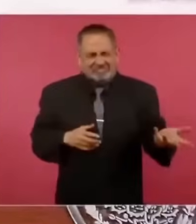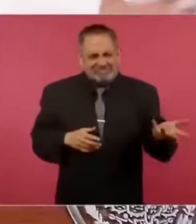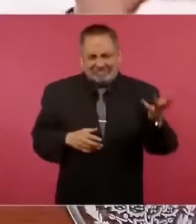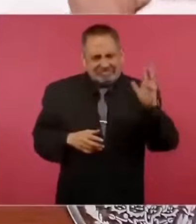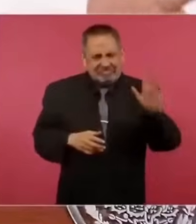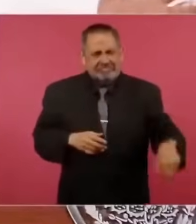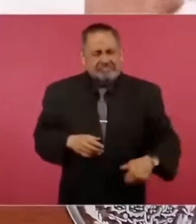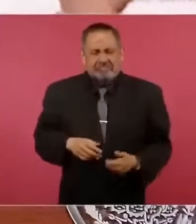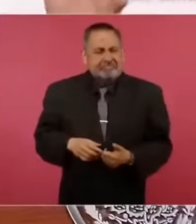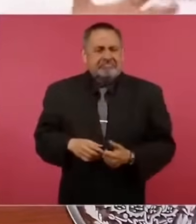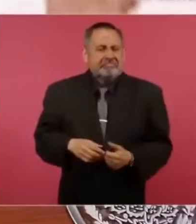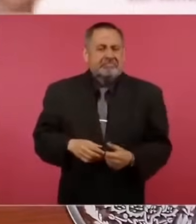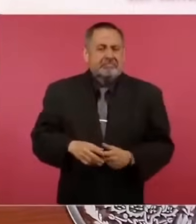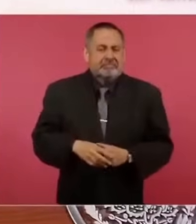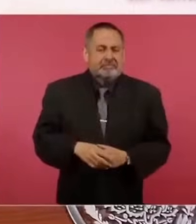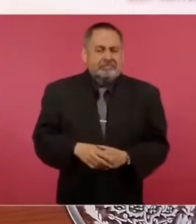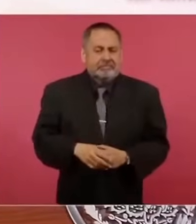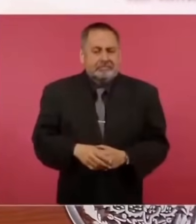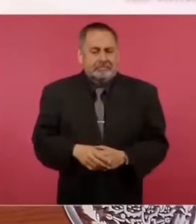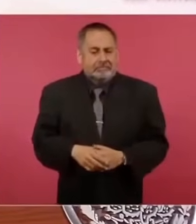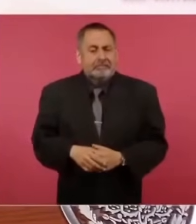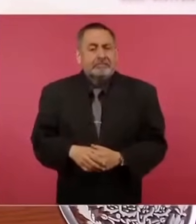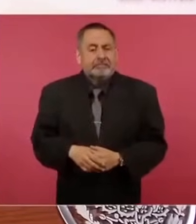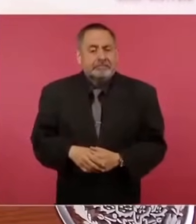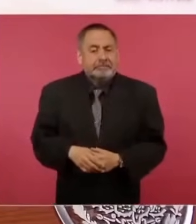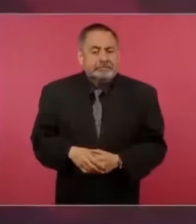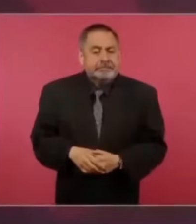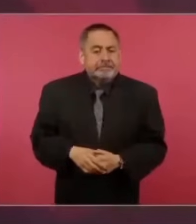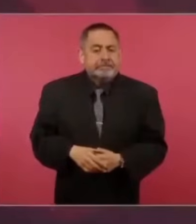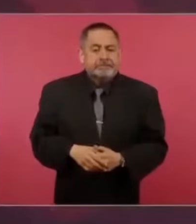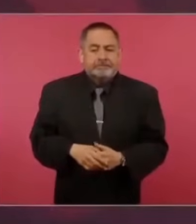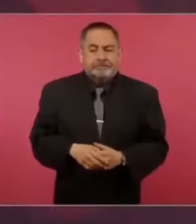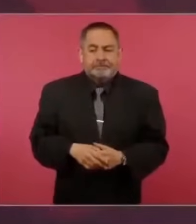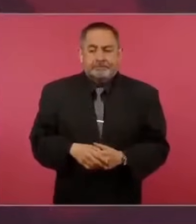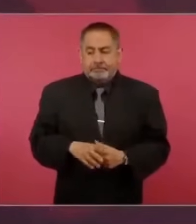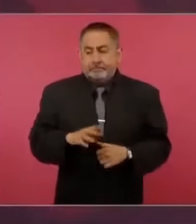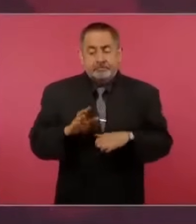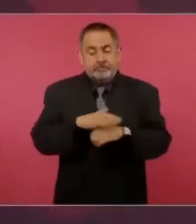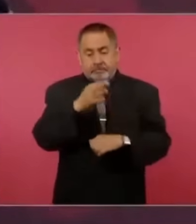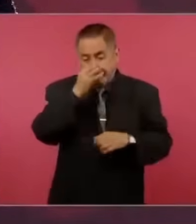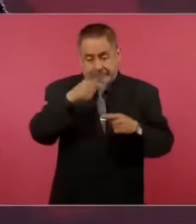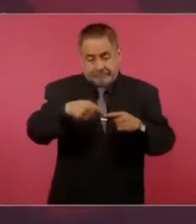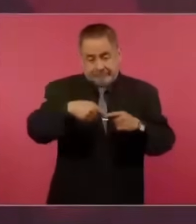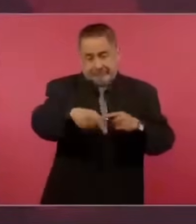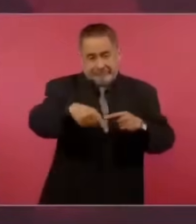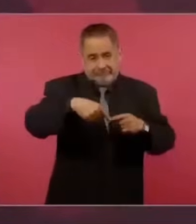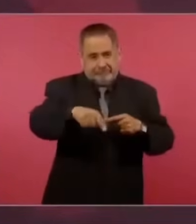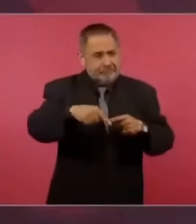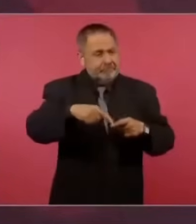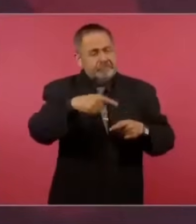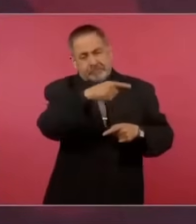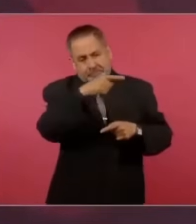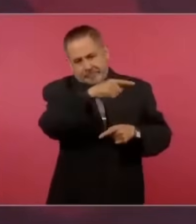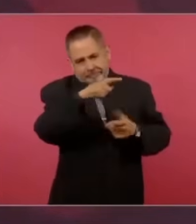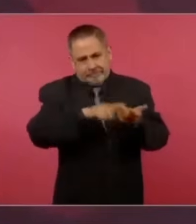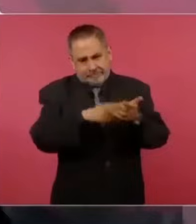porque se está llevando a cabo, se estaba llevando a cabo